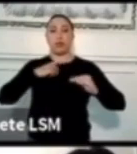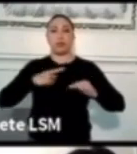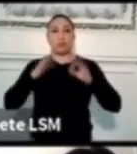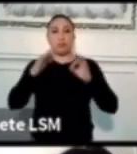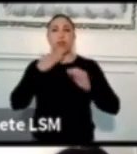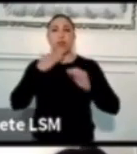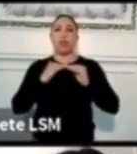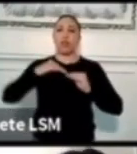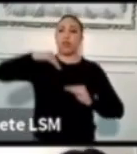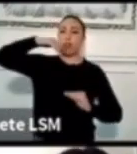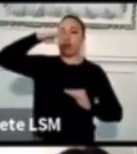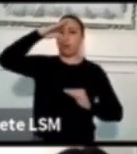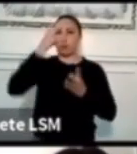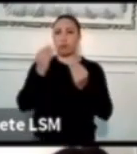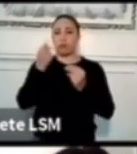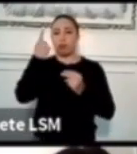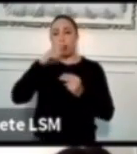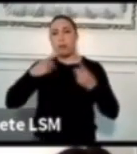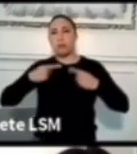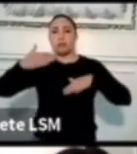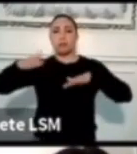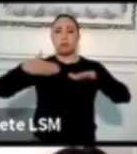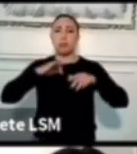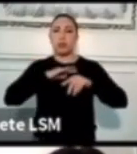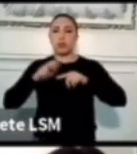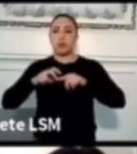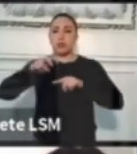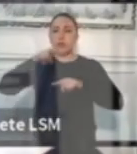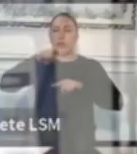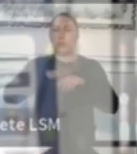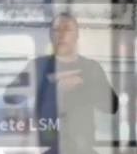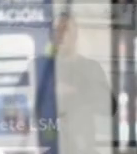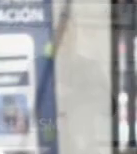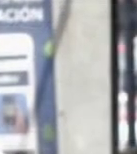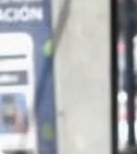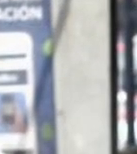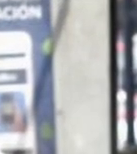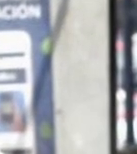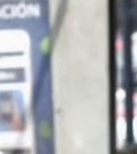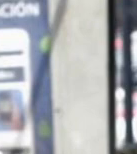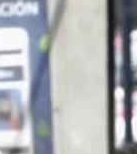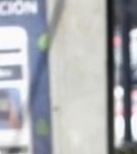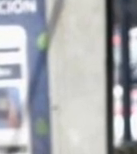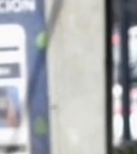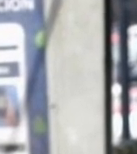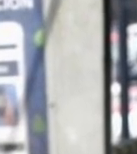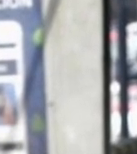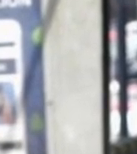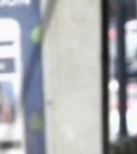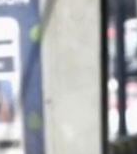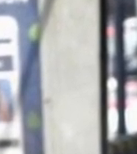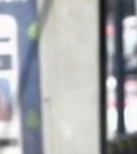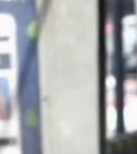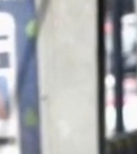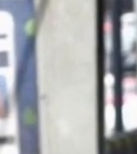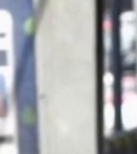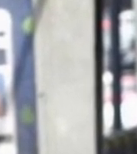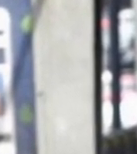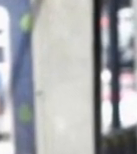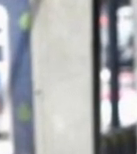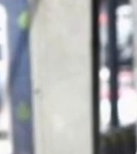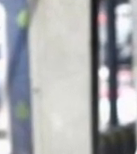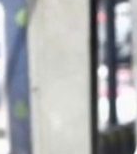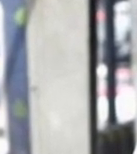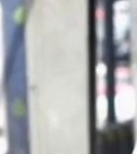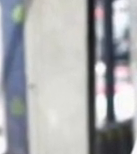derechos humanos de los peatones tercero la creación de la brigada de protección al peatón la cual tendrá como finalidad exclusiva